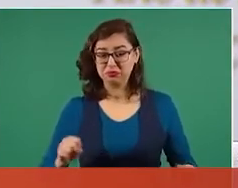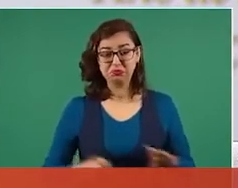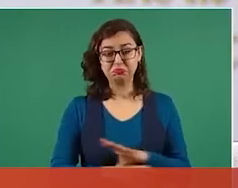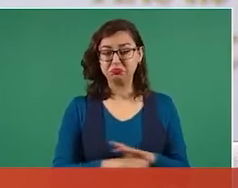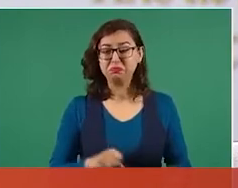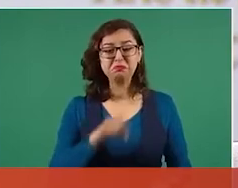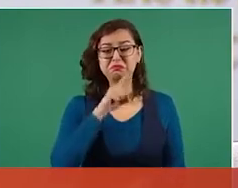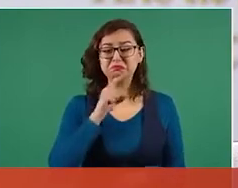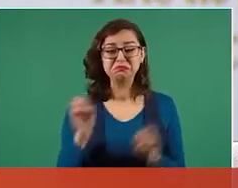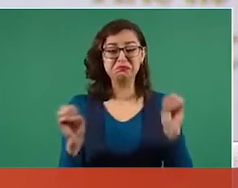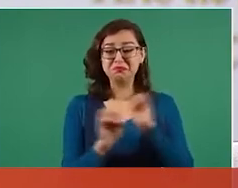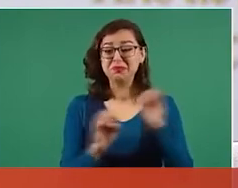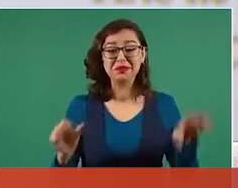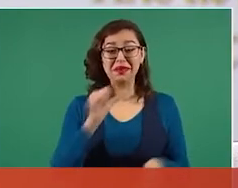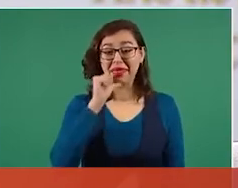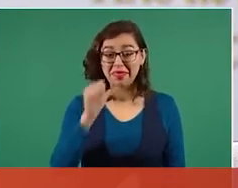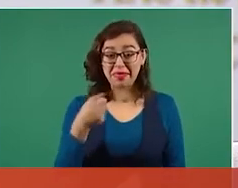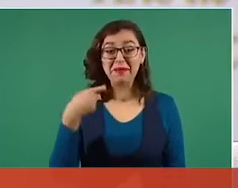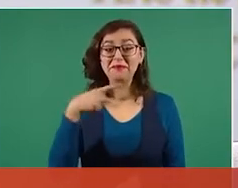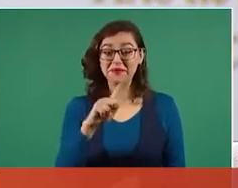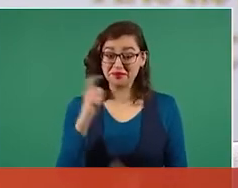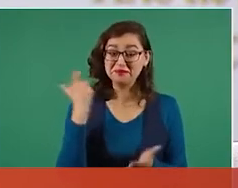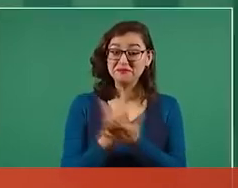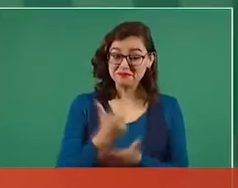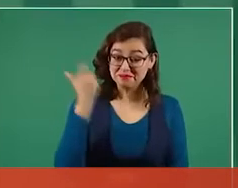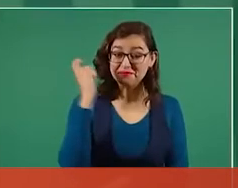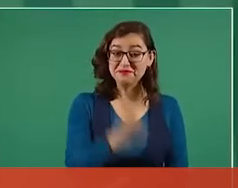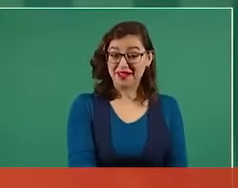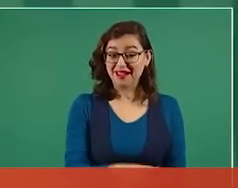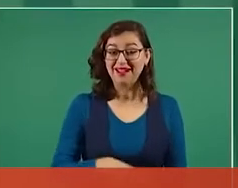cobraron lo que quisieron.